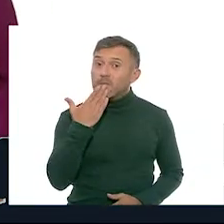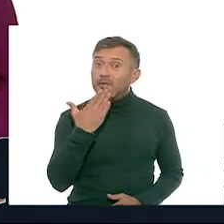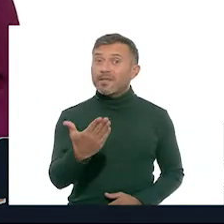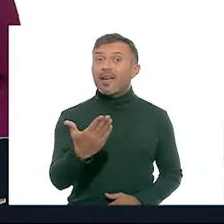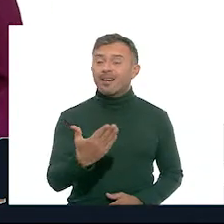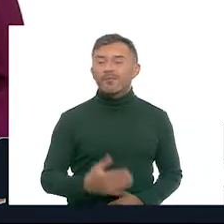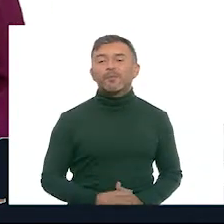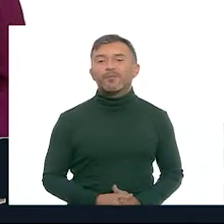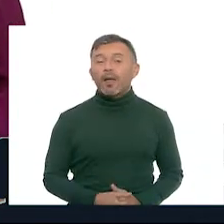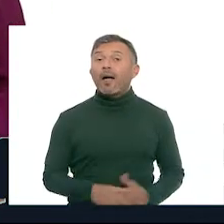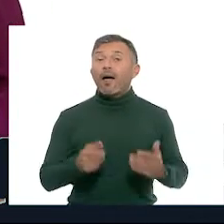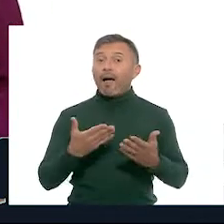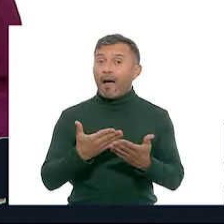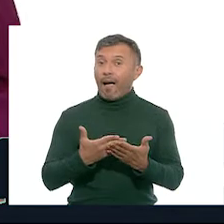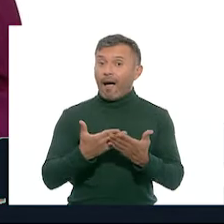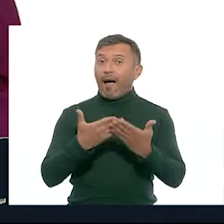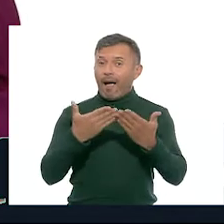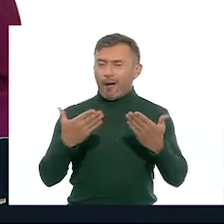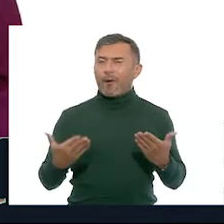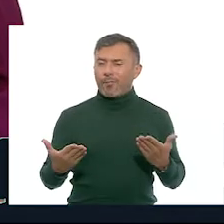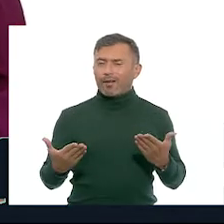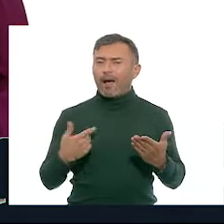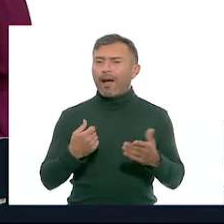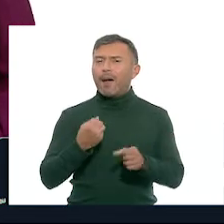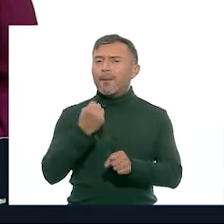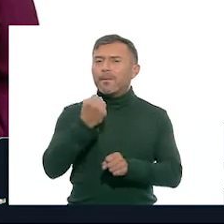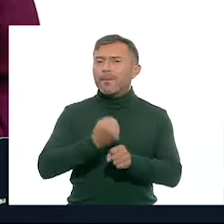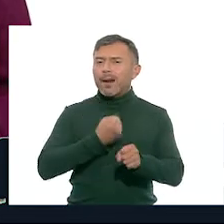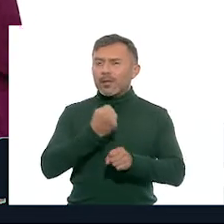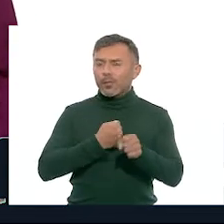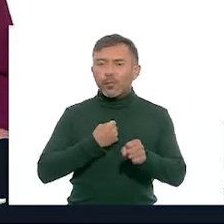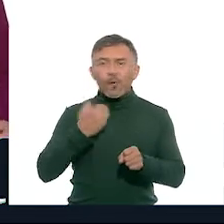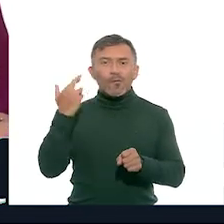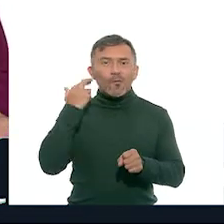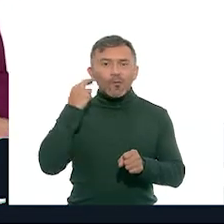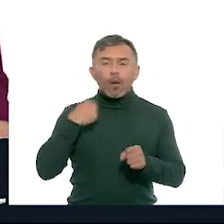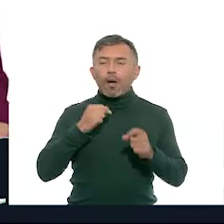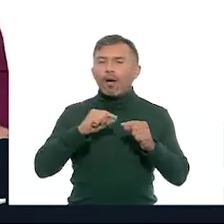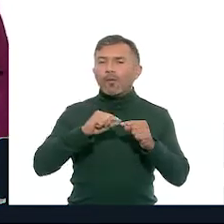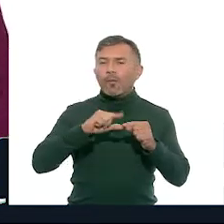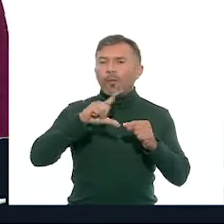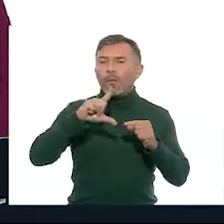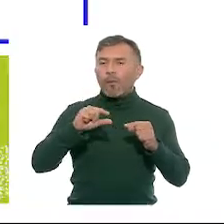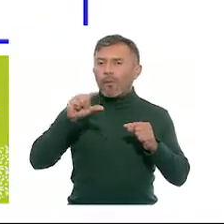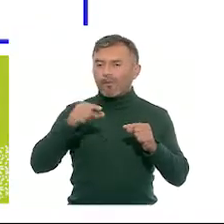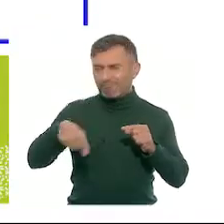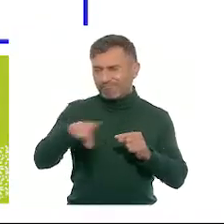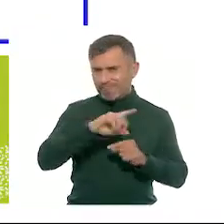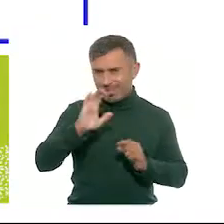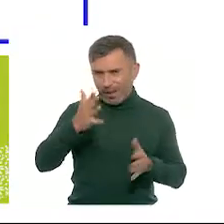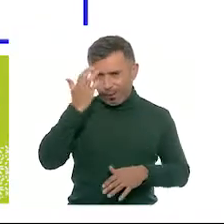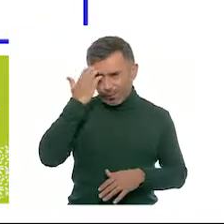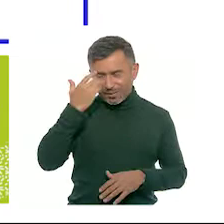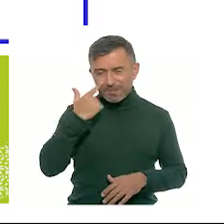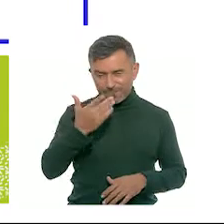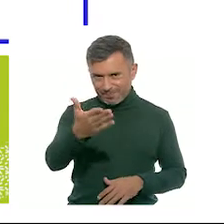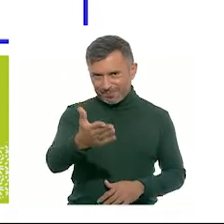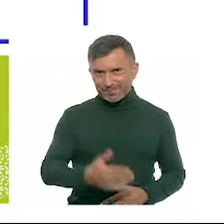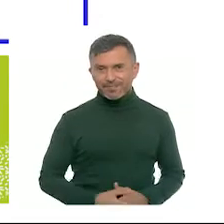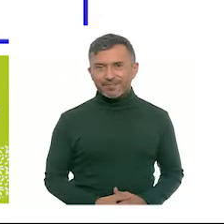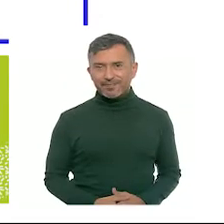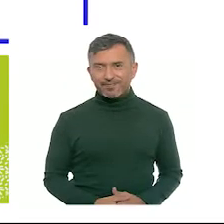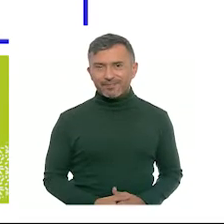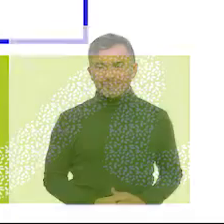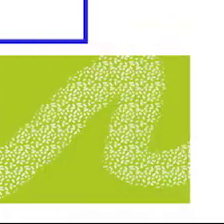¿Qué les parece si ahora hacemos nuestra práctica de fonomimia con los grados que ya conocemos? Yo